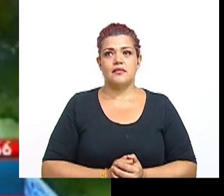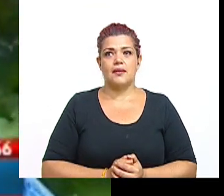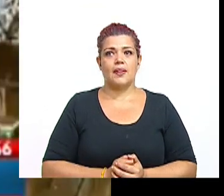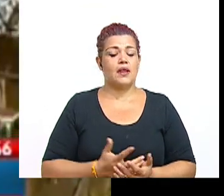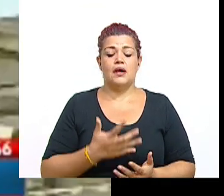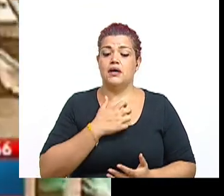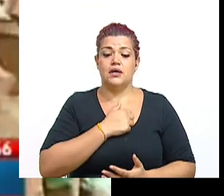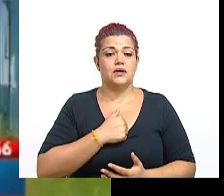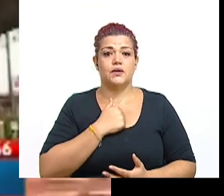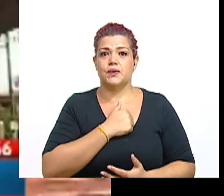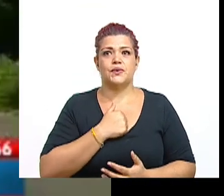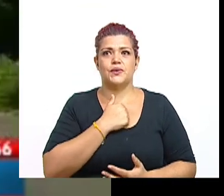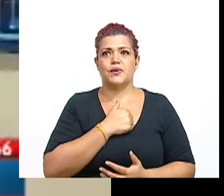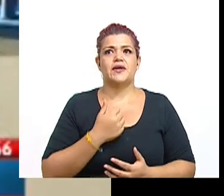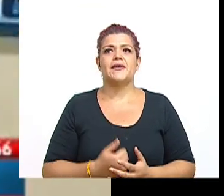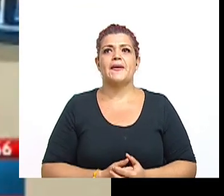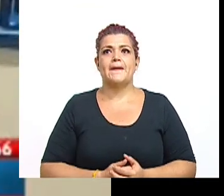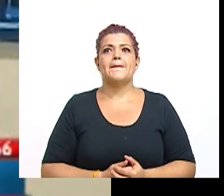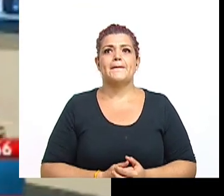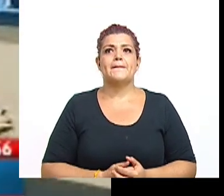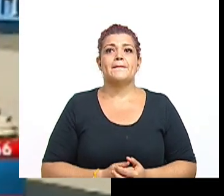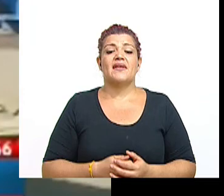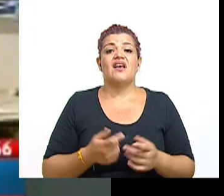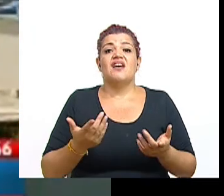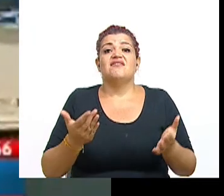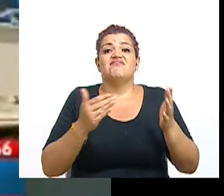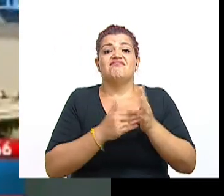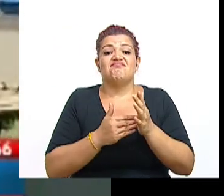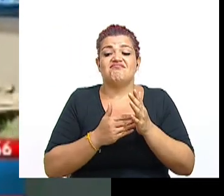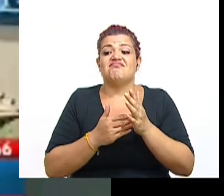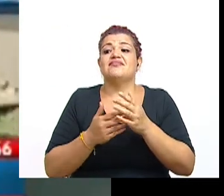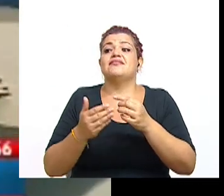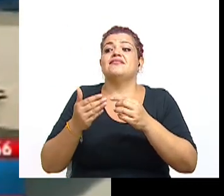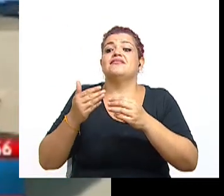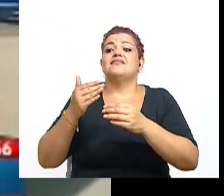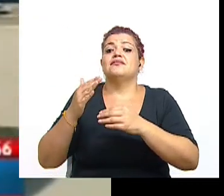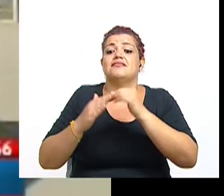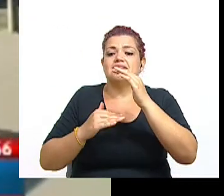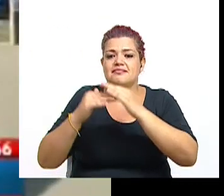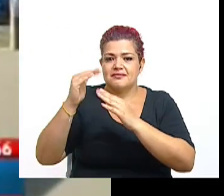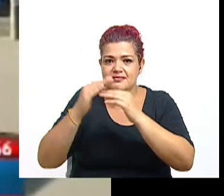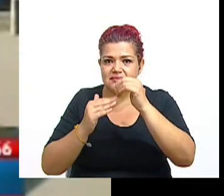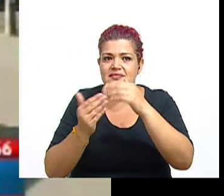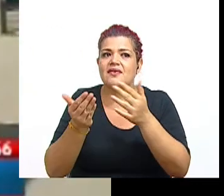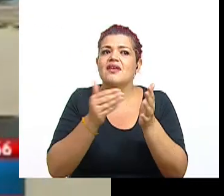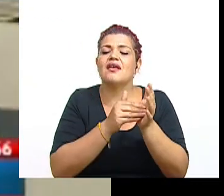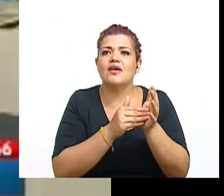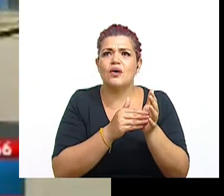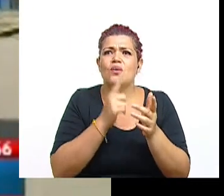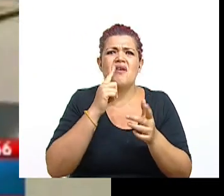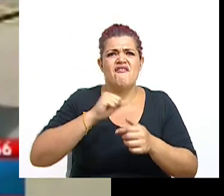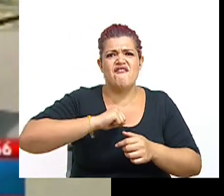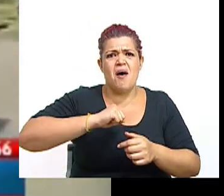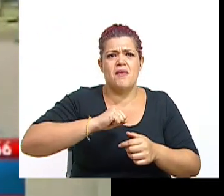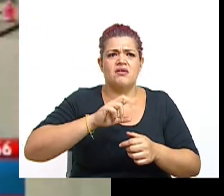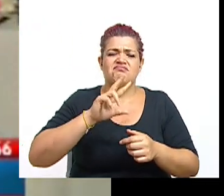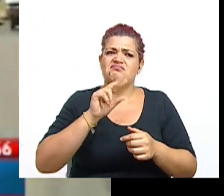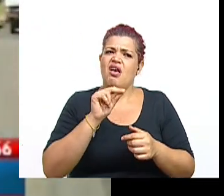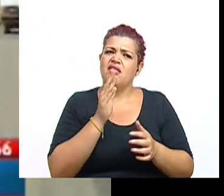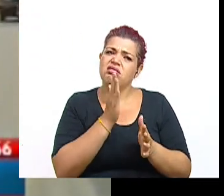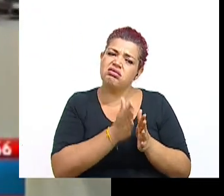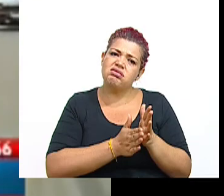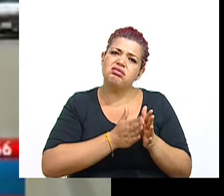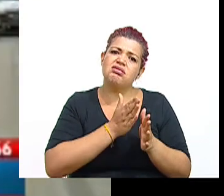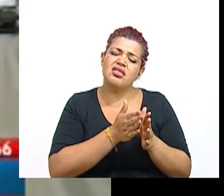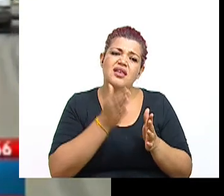Perdón. El proceso de reconstrucción avanza, lógicamente que no, tal vez no al paso que todos quisiéramos, porque